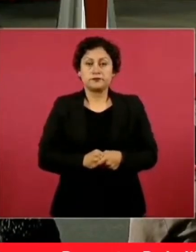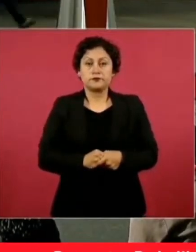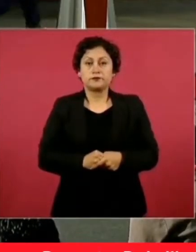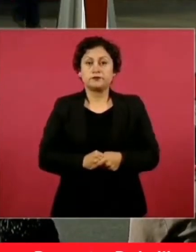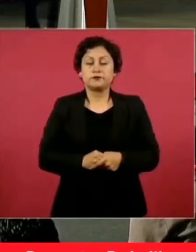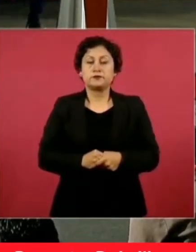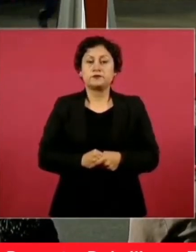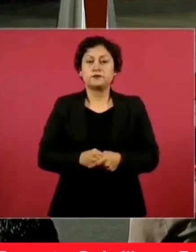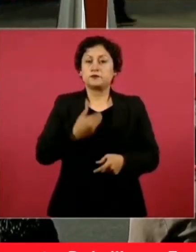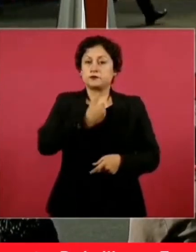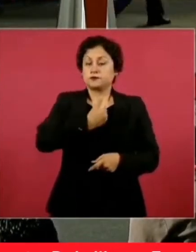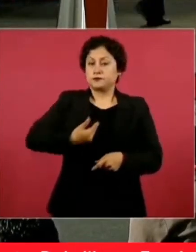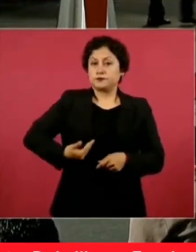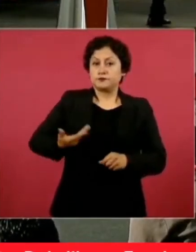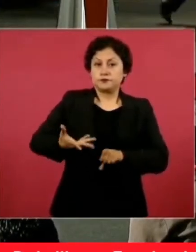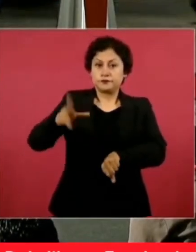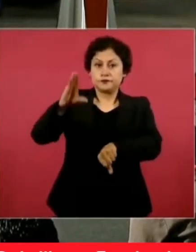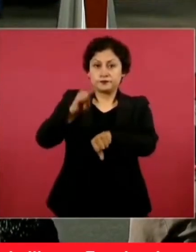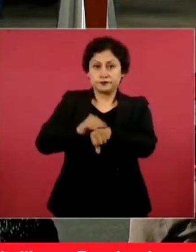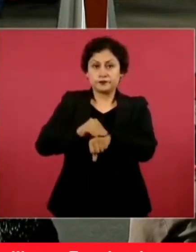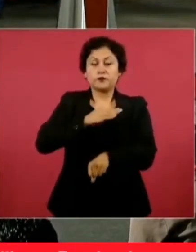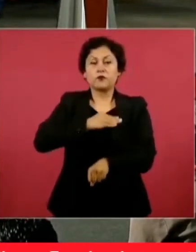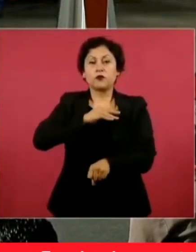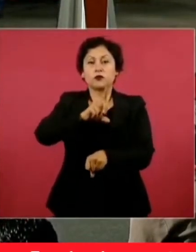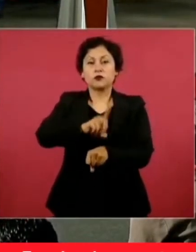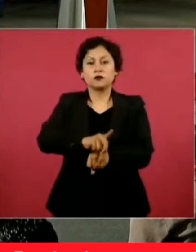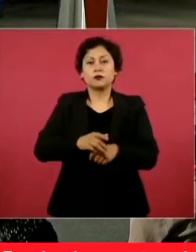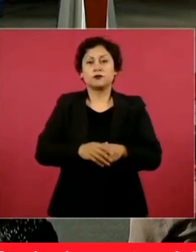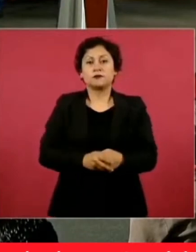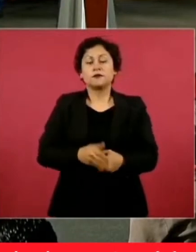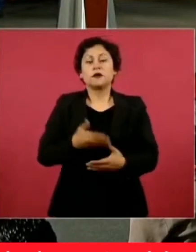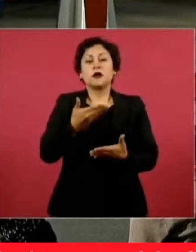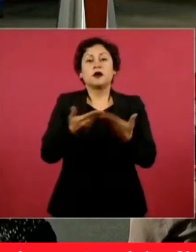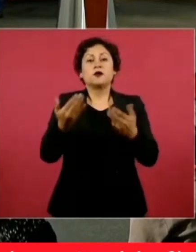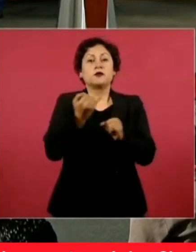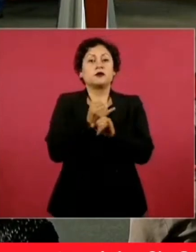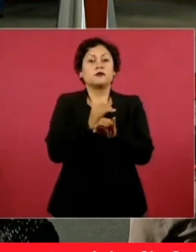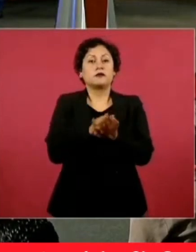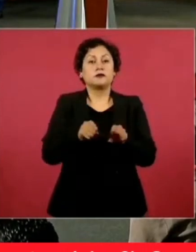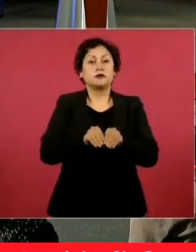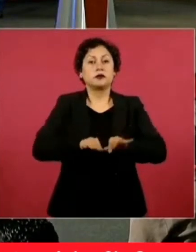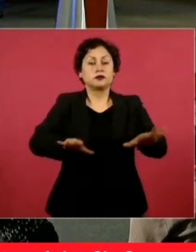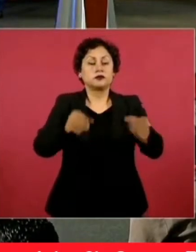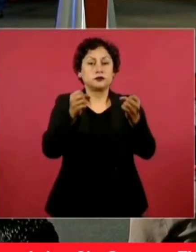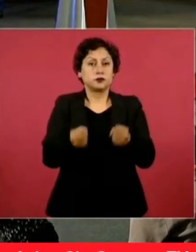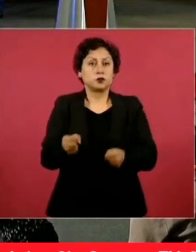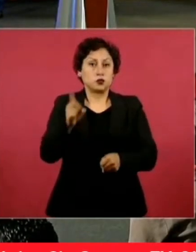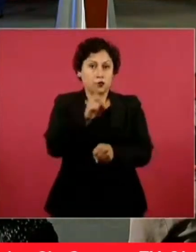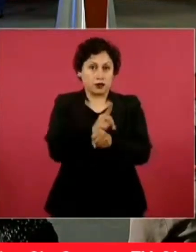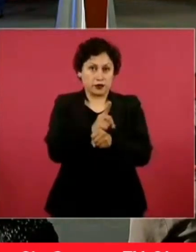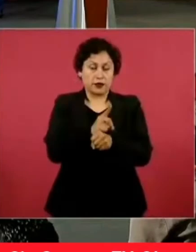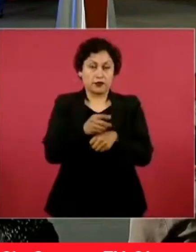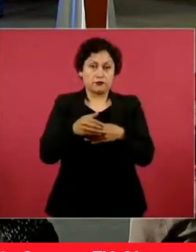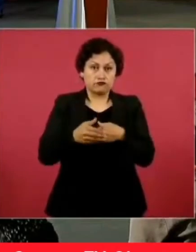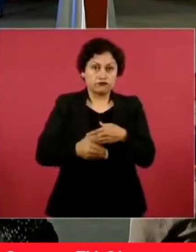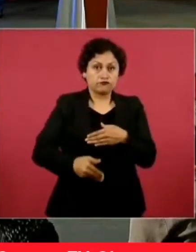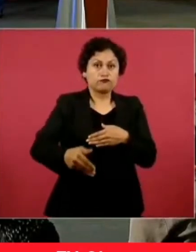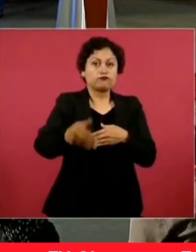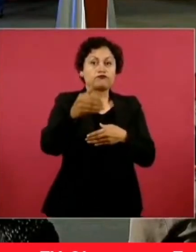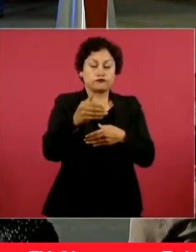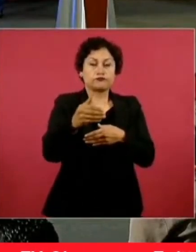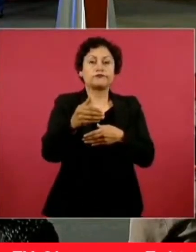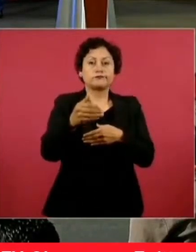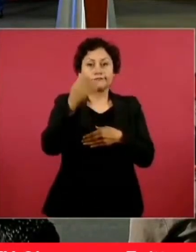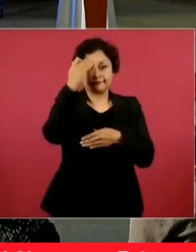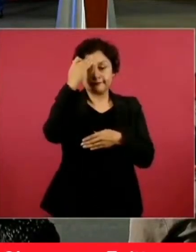con su permiso Señor Presidente buenos días Vamos a darles el informe de seguridad conjunto en el periodo del 6 al